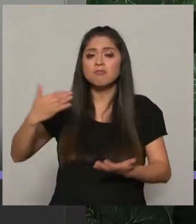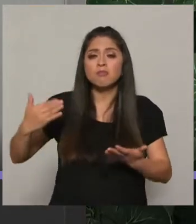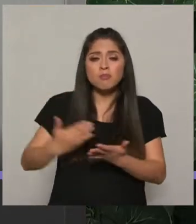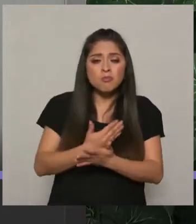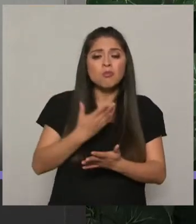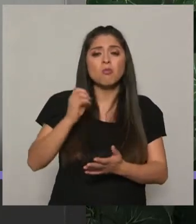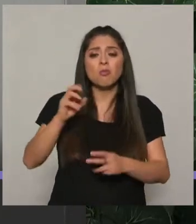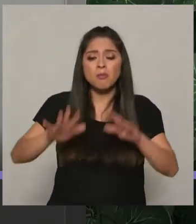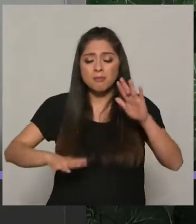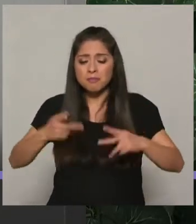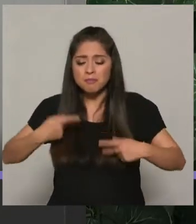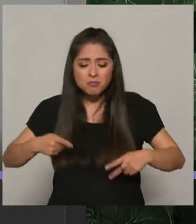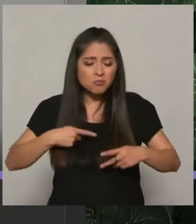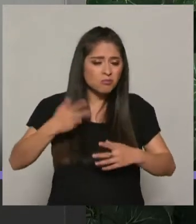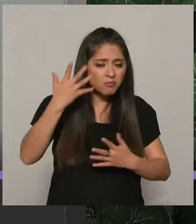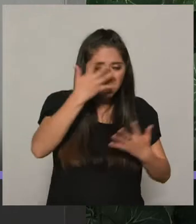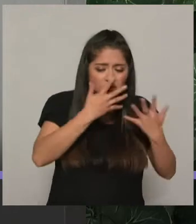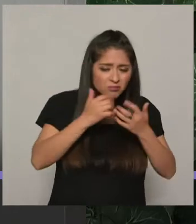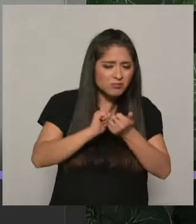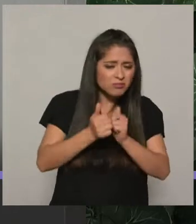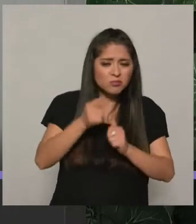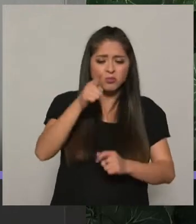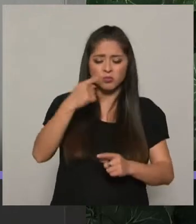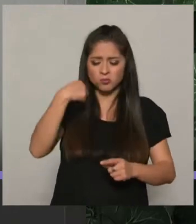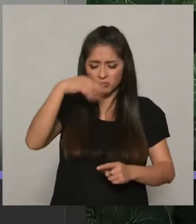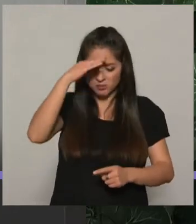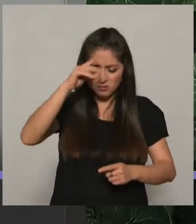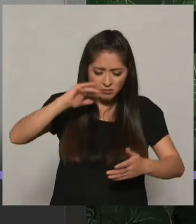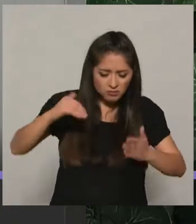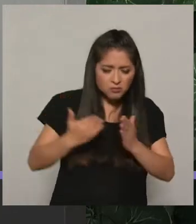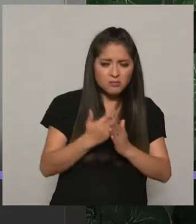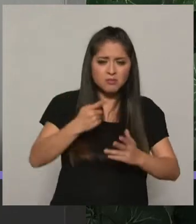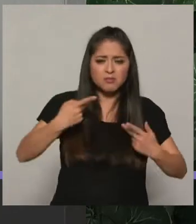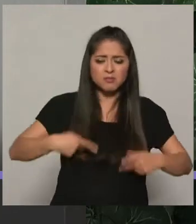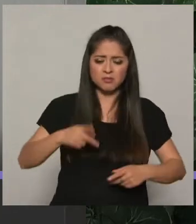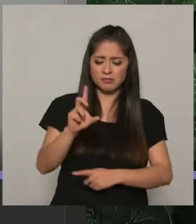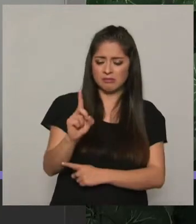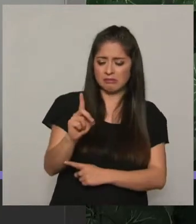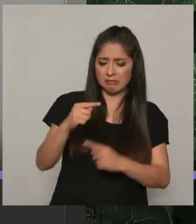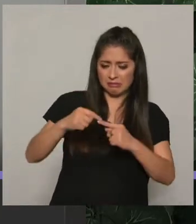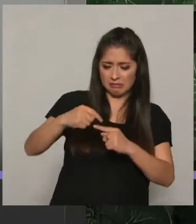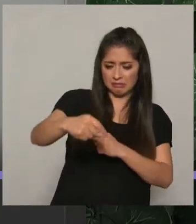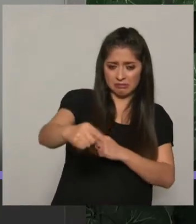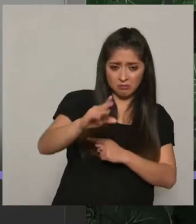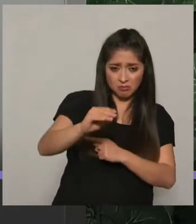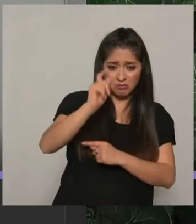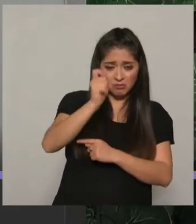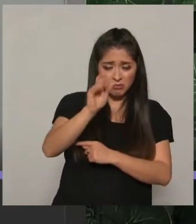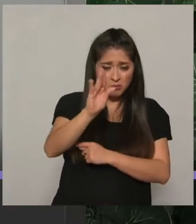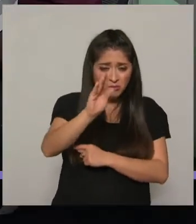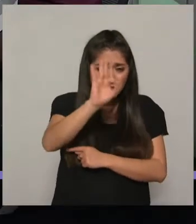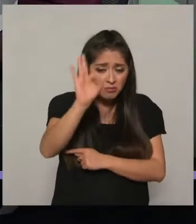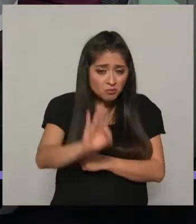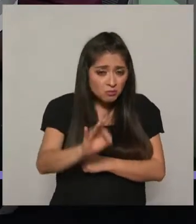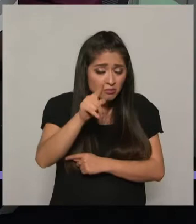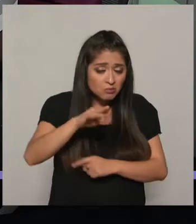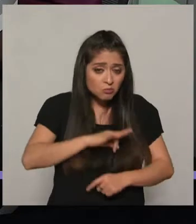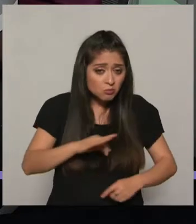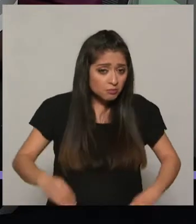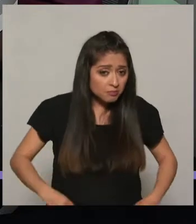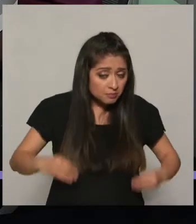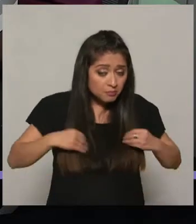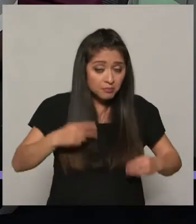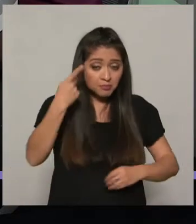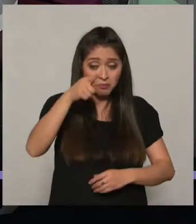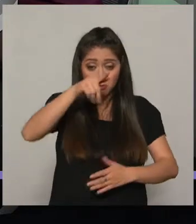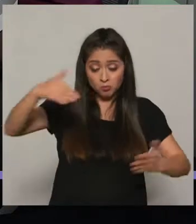haya un peatón involucrado. Cuando tú atropellas a una persona a menos de 30 kilómetros por hora, tiene 95% de probabilidades de vivir. Pero